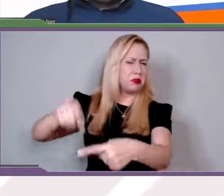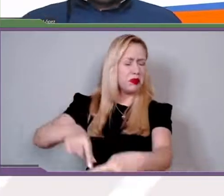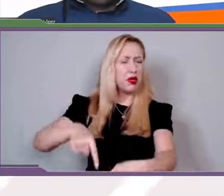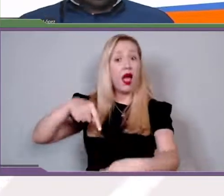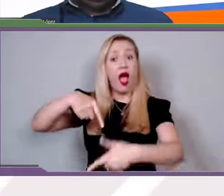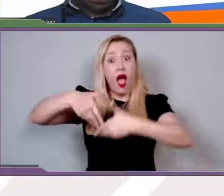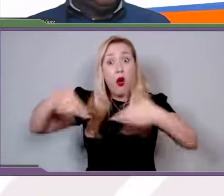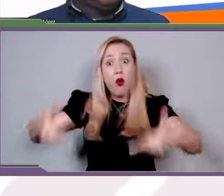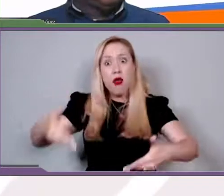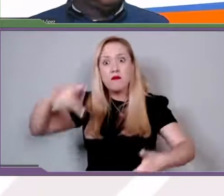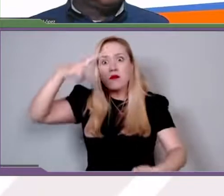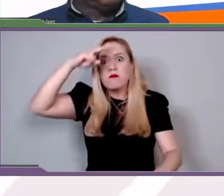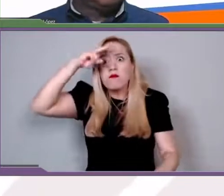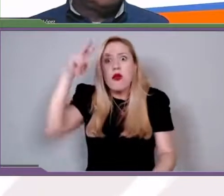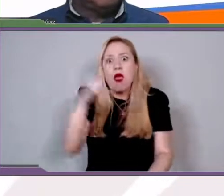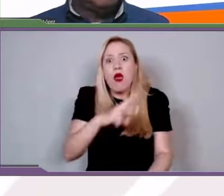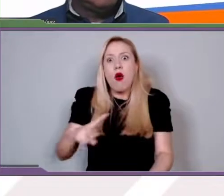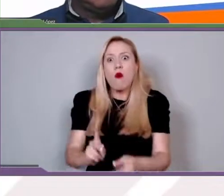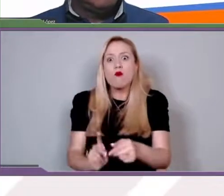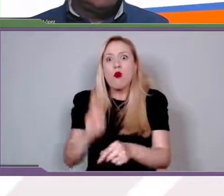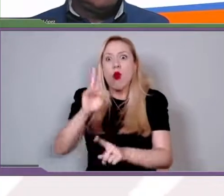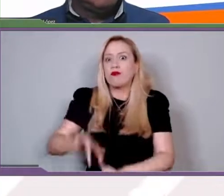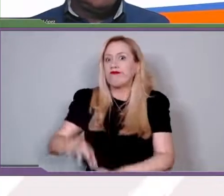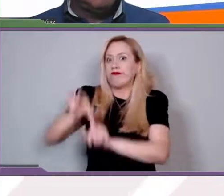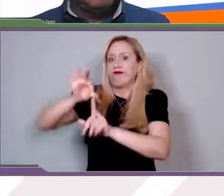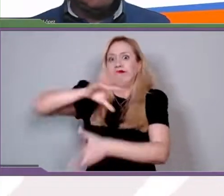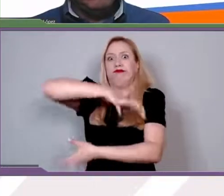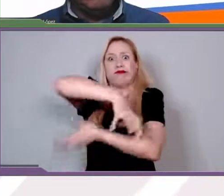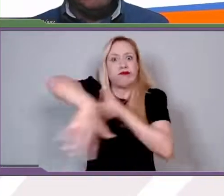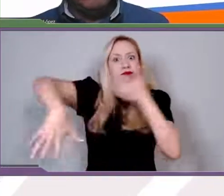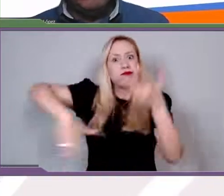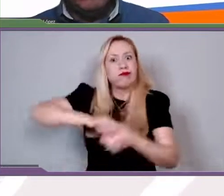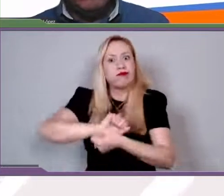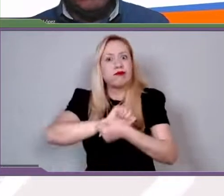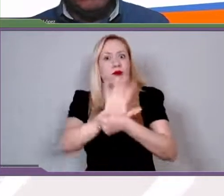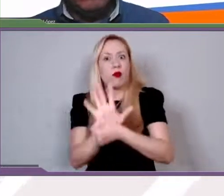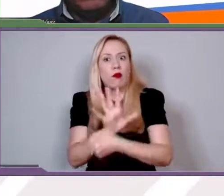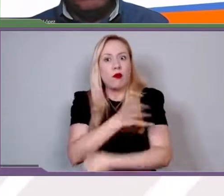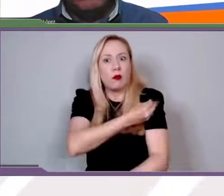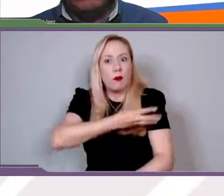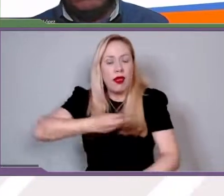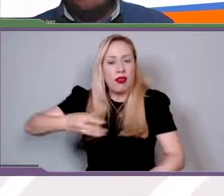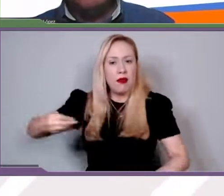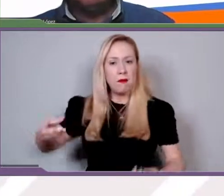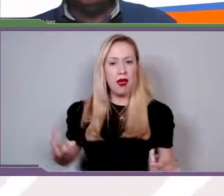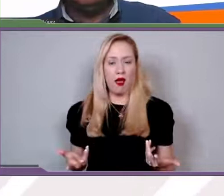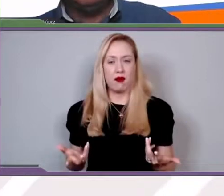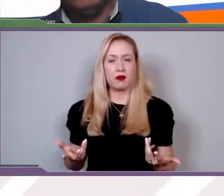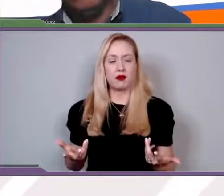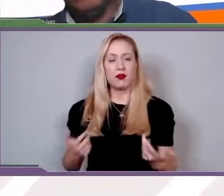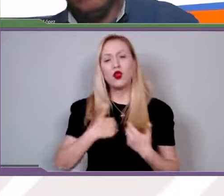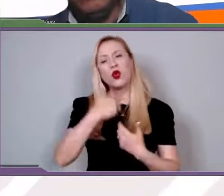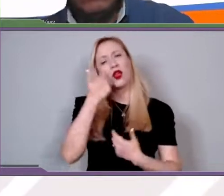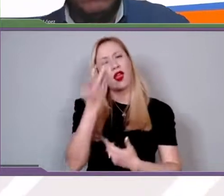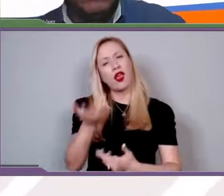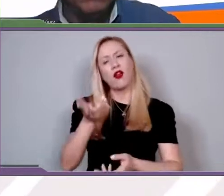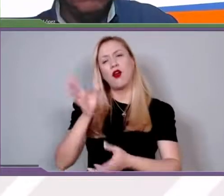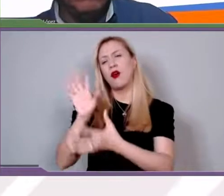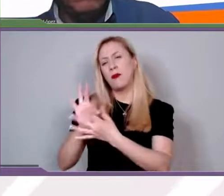exacerbado con la pandemia, con la crisis de salud, pero con la crisis económica y social asociada a la pandemia. Me gustaría empezar contigo,